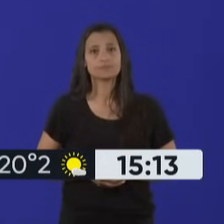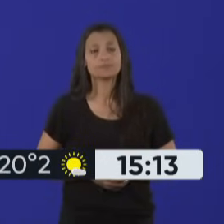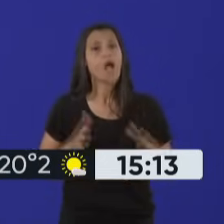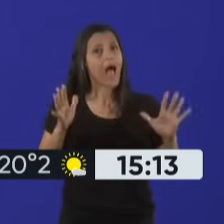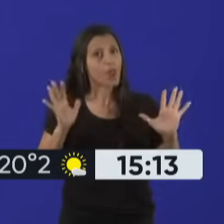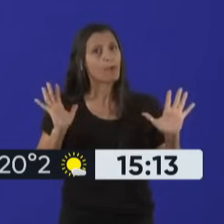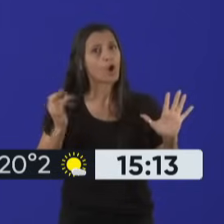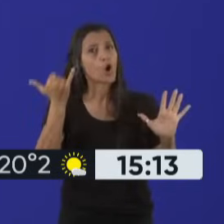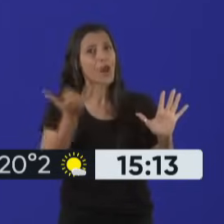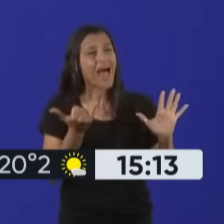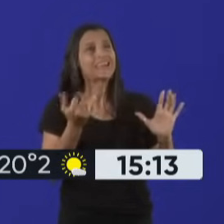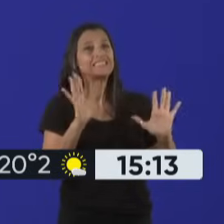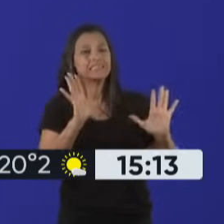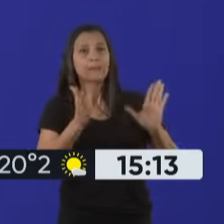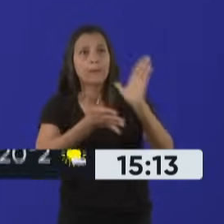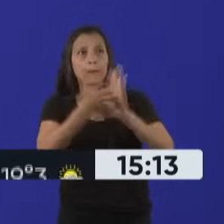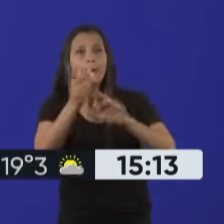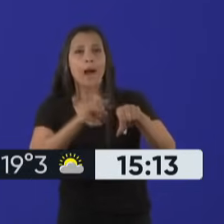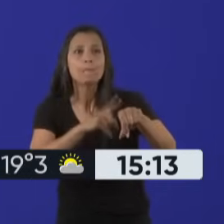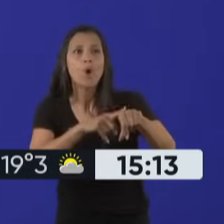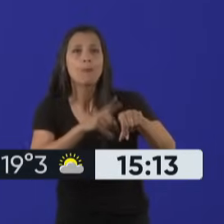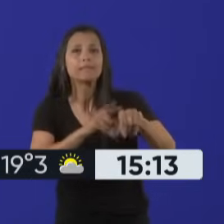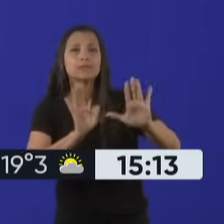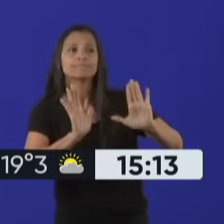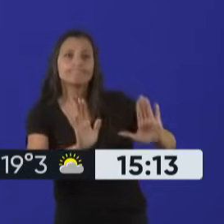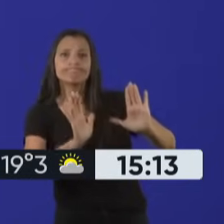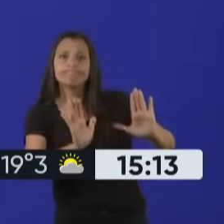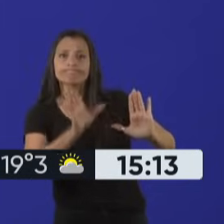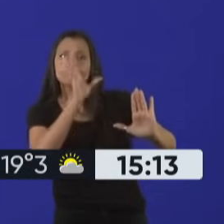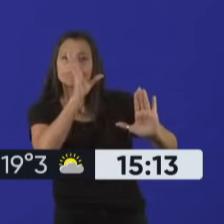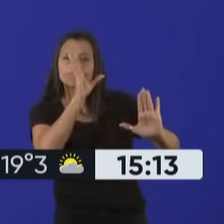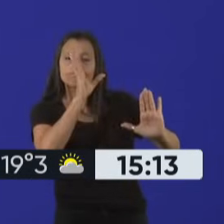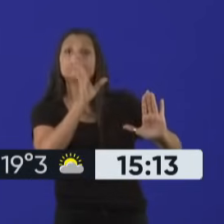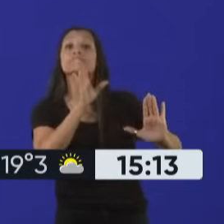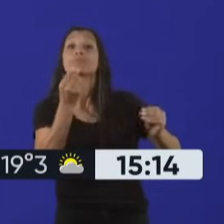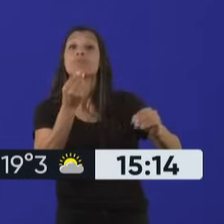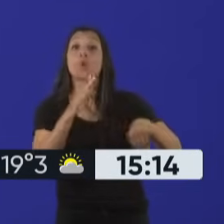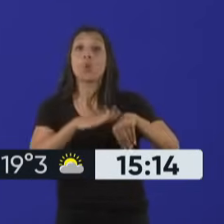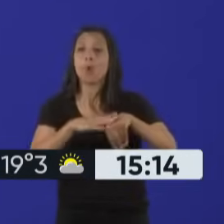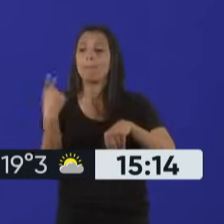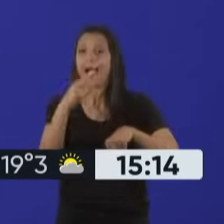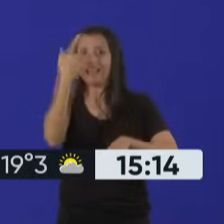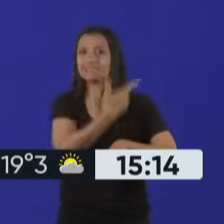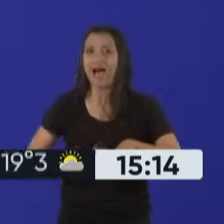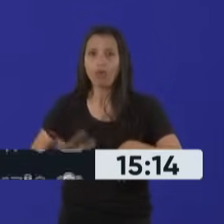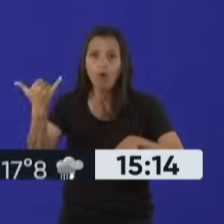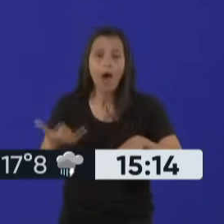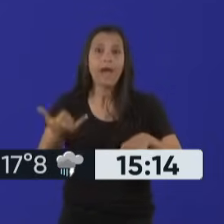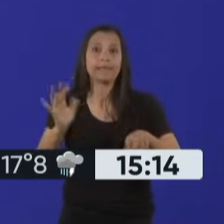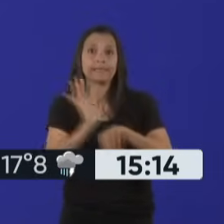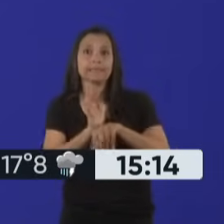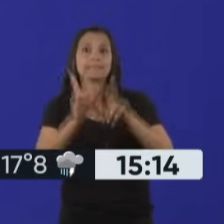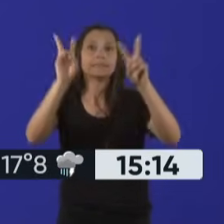tengamos una pequeña pausa como consecuencia de la volatilidad que está creando el Partido del Estado. Pero no tengan duda